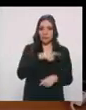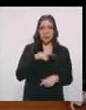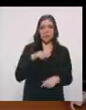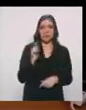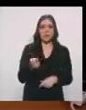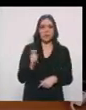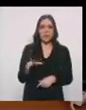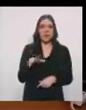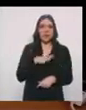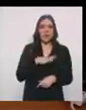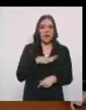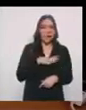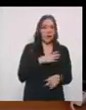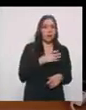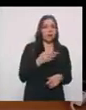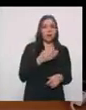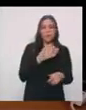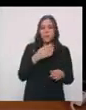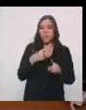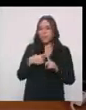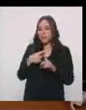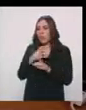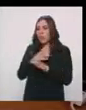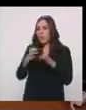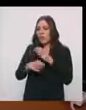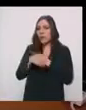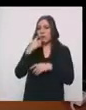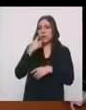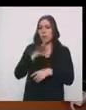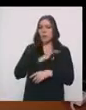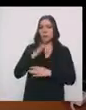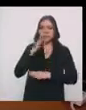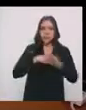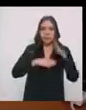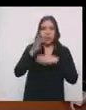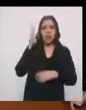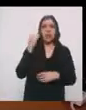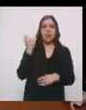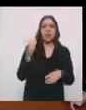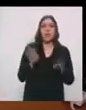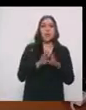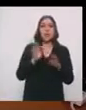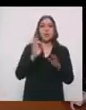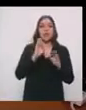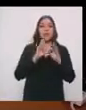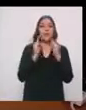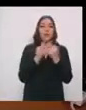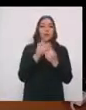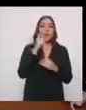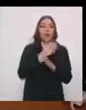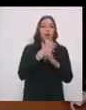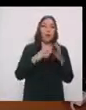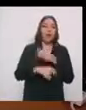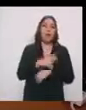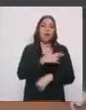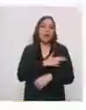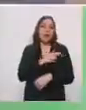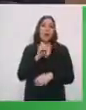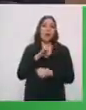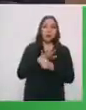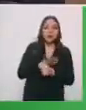para superarlo, y también nos va a ayudar a entender que hay muchas maneras de vivir una situación que nos esté golpeando. Oye, Fer, pero por ejemplo,